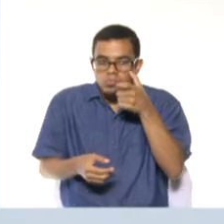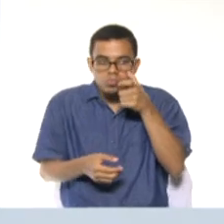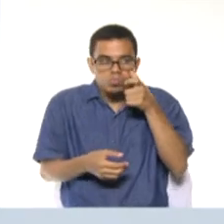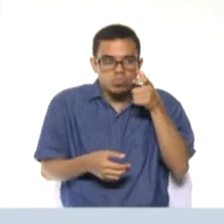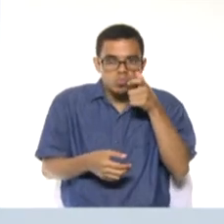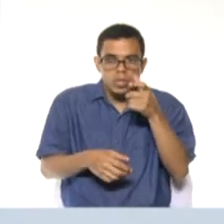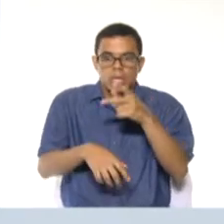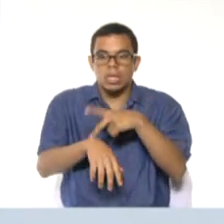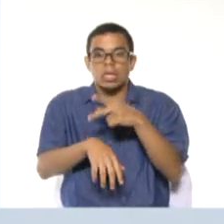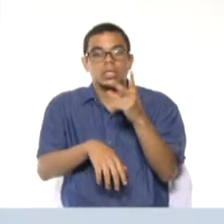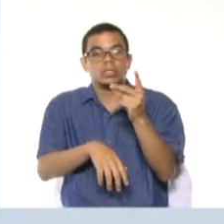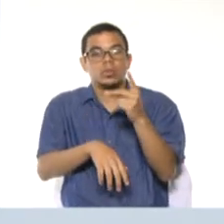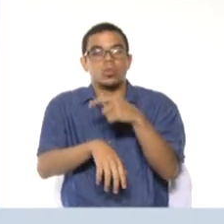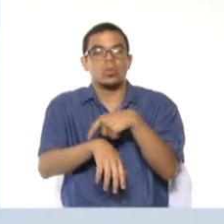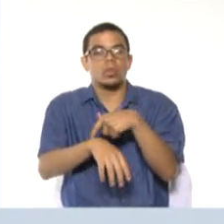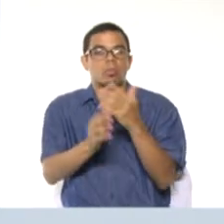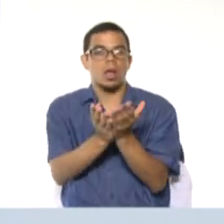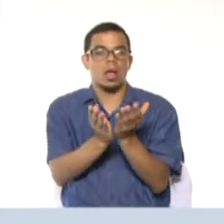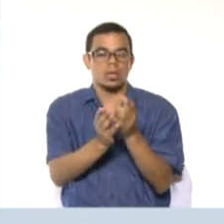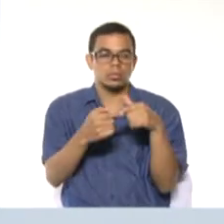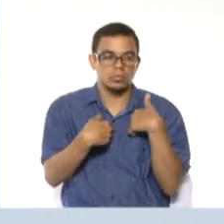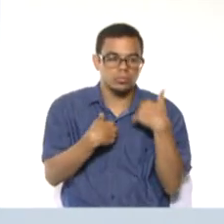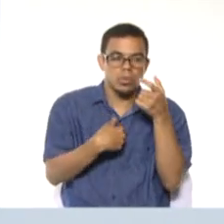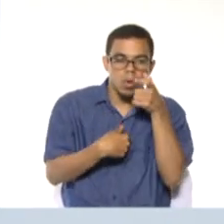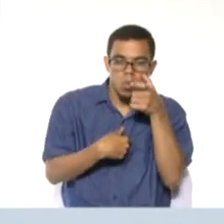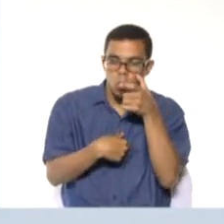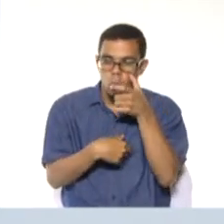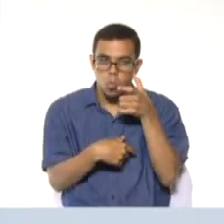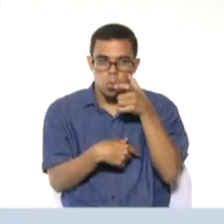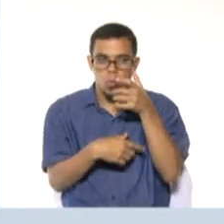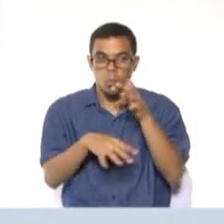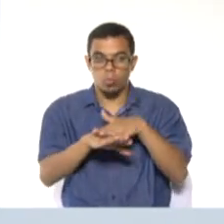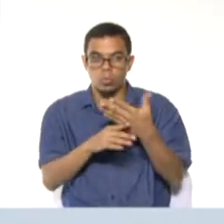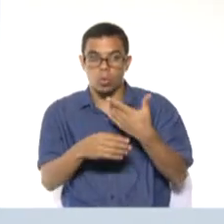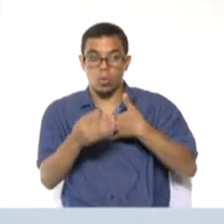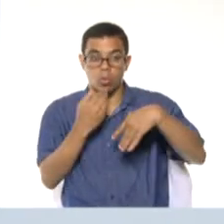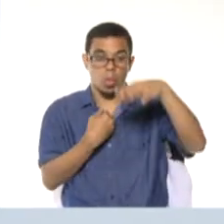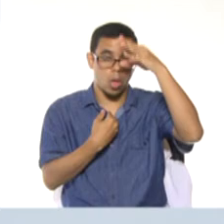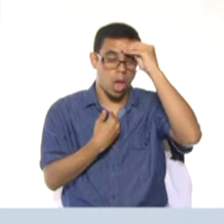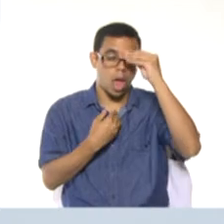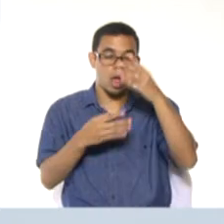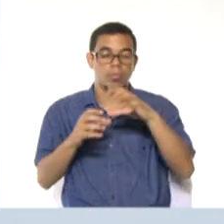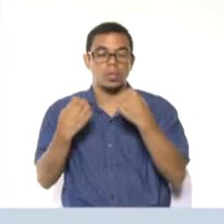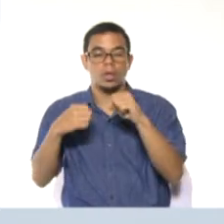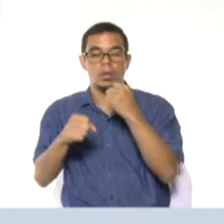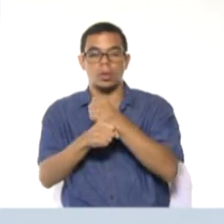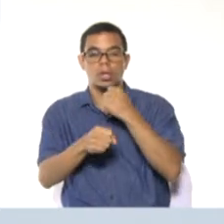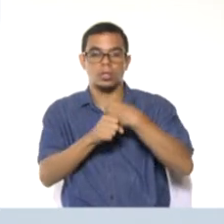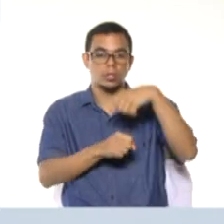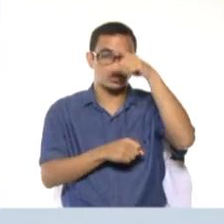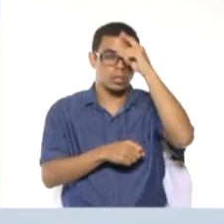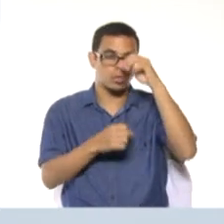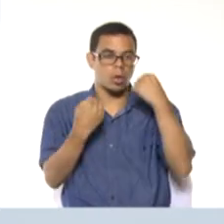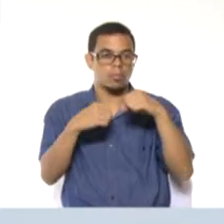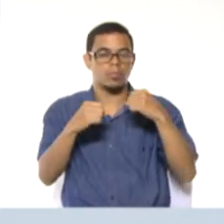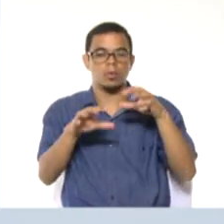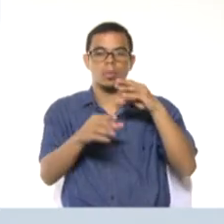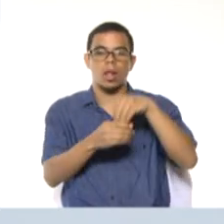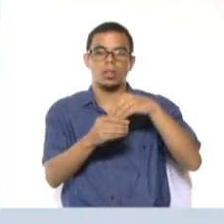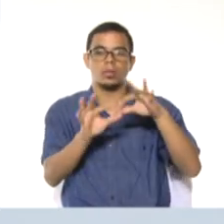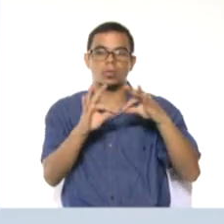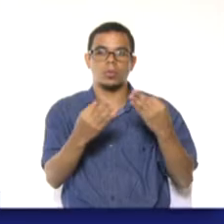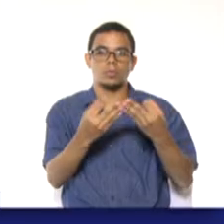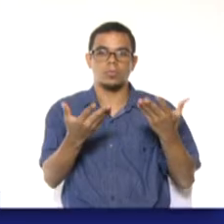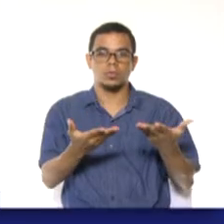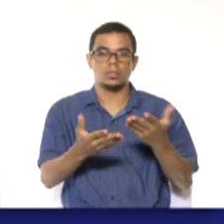este momento del segundo momento educativo. Lo que se aprende en el taller de educación laboral puede ser aplicable dentro del núcleo